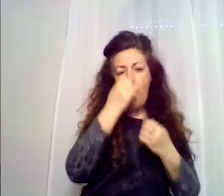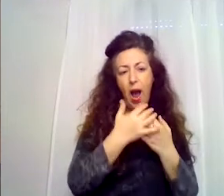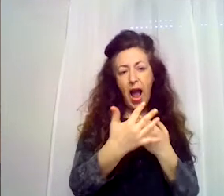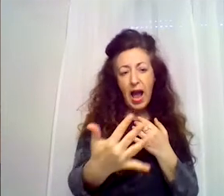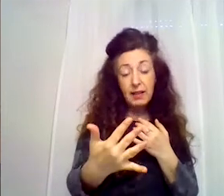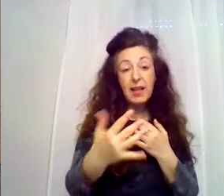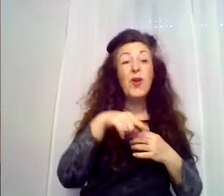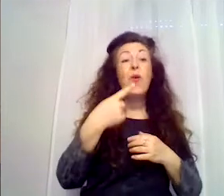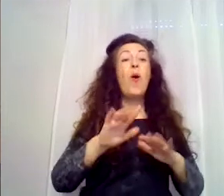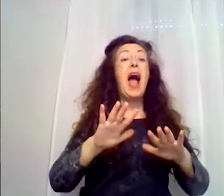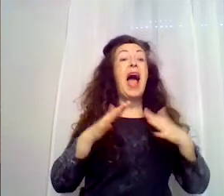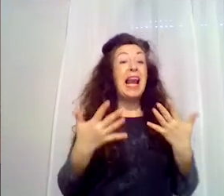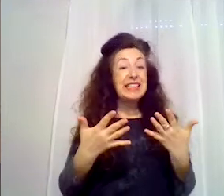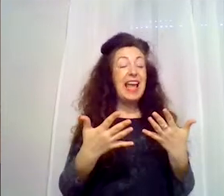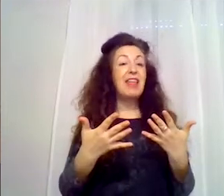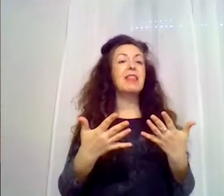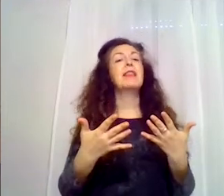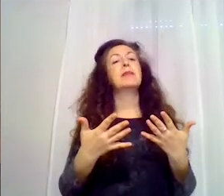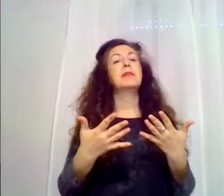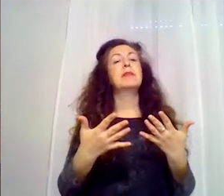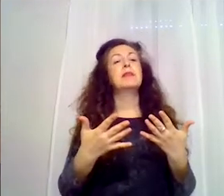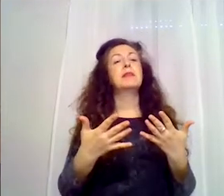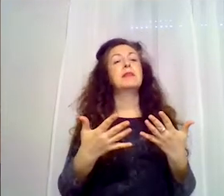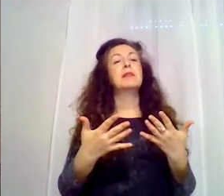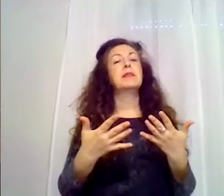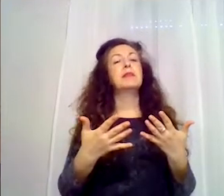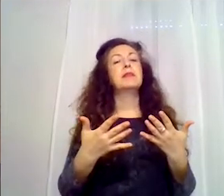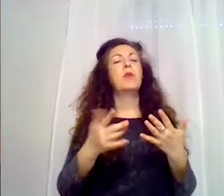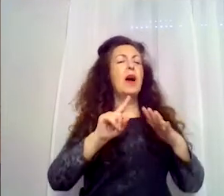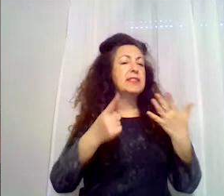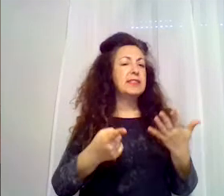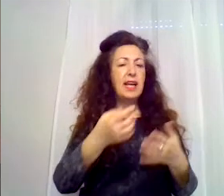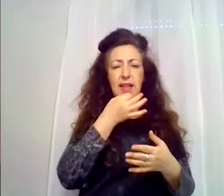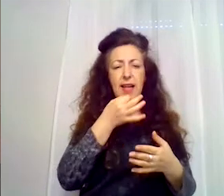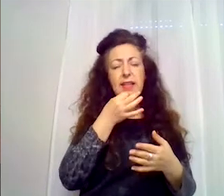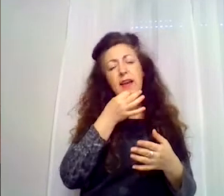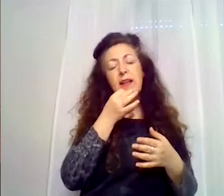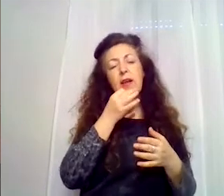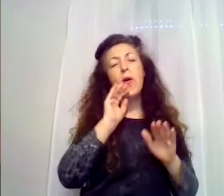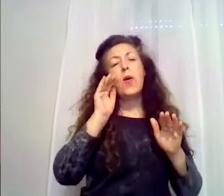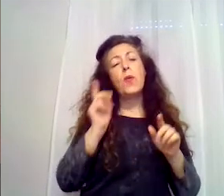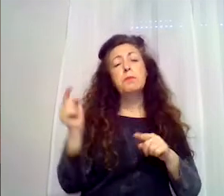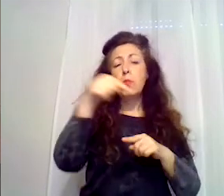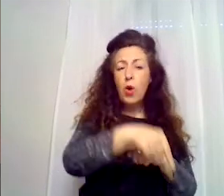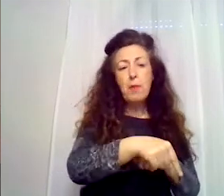para intercambiar información, no sabemos cómo, ¿no? Pero el relato de lo que